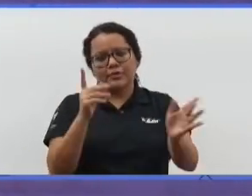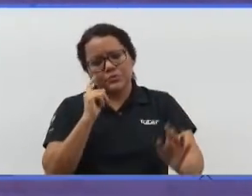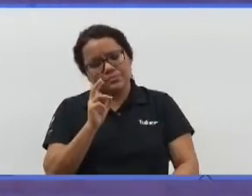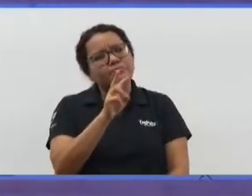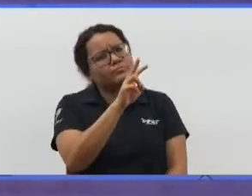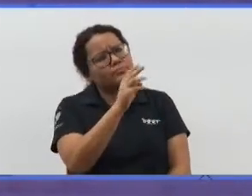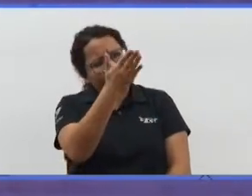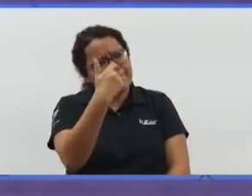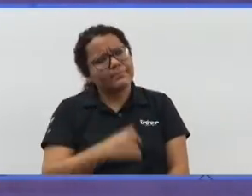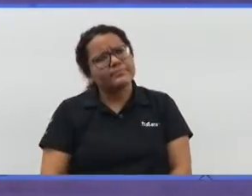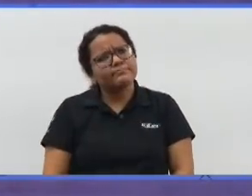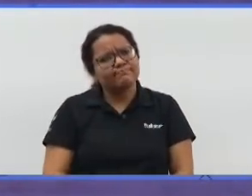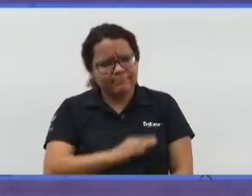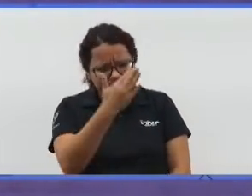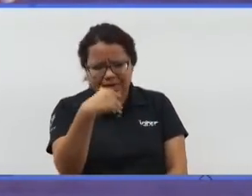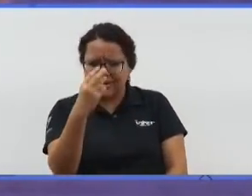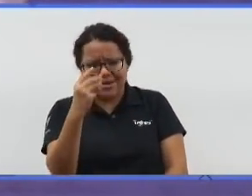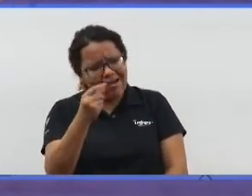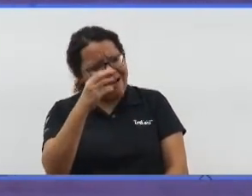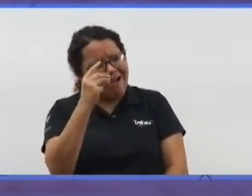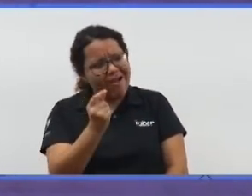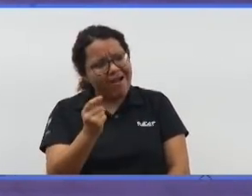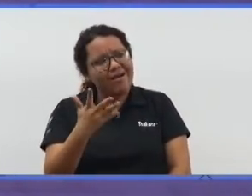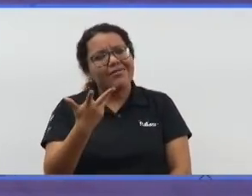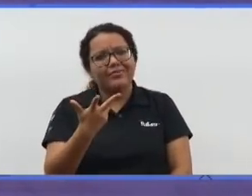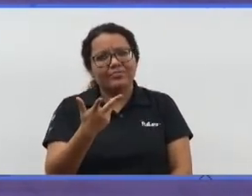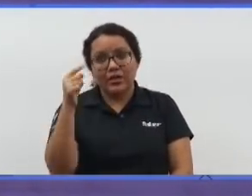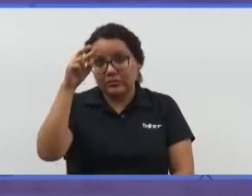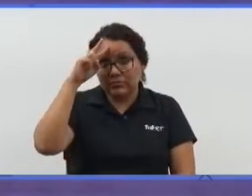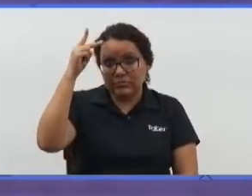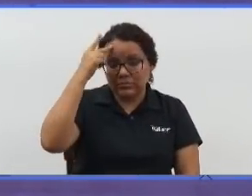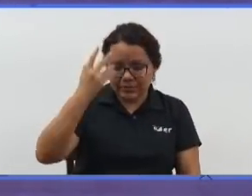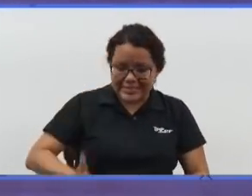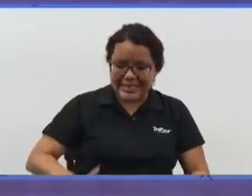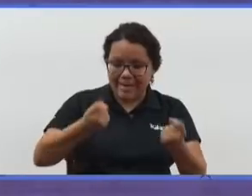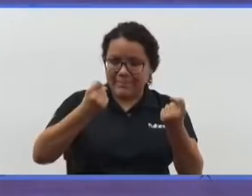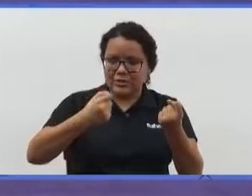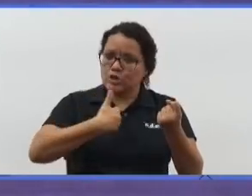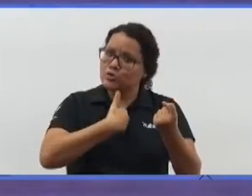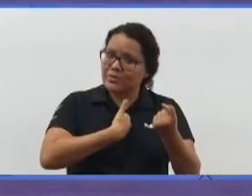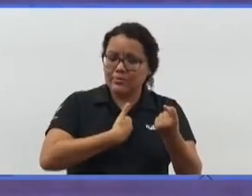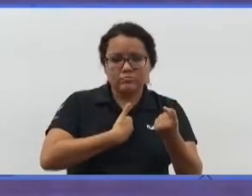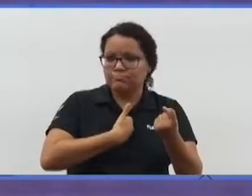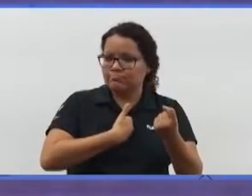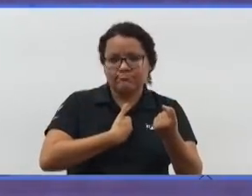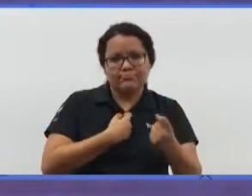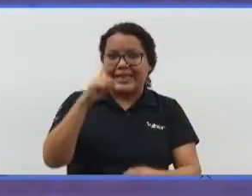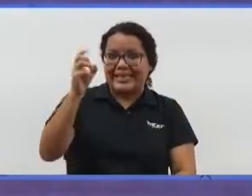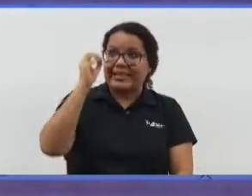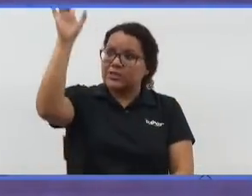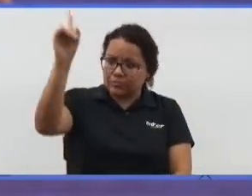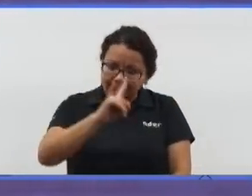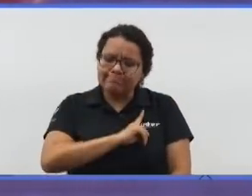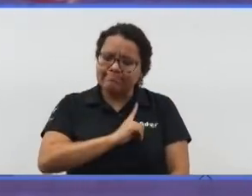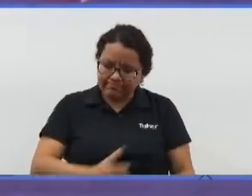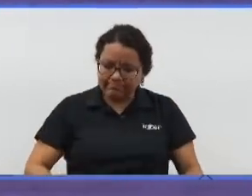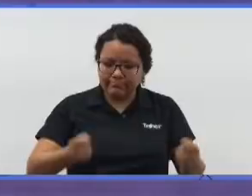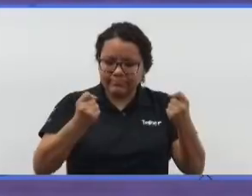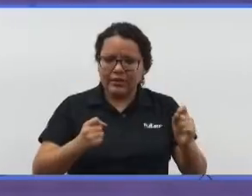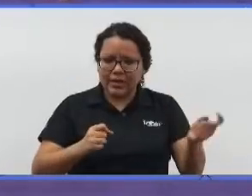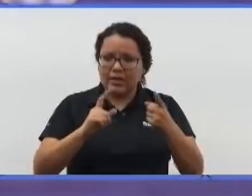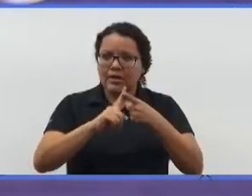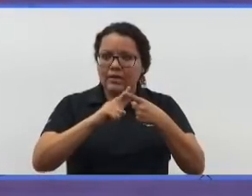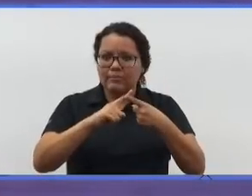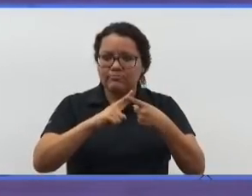queda viendo y sin darte prisa desciende porque esa salvación no nace de nosotros nace para nosotros a través de cristo y la primera evidencia que